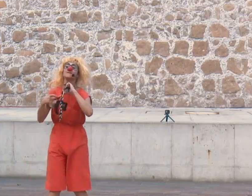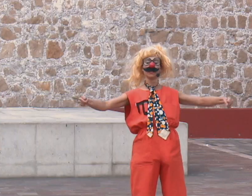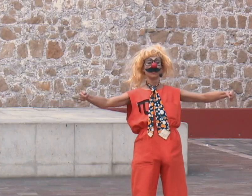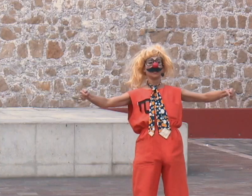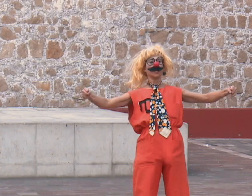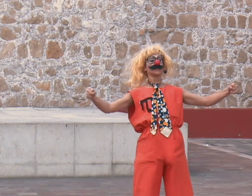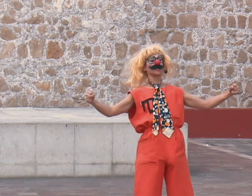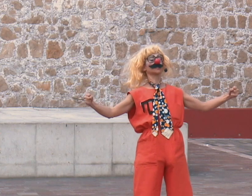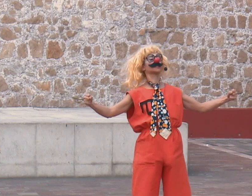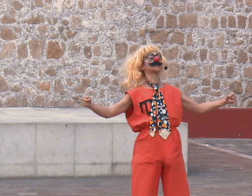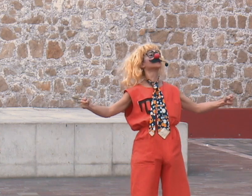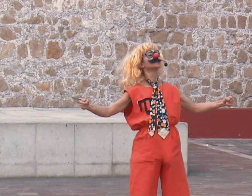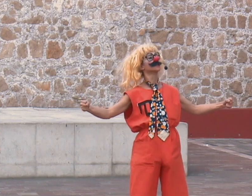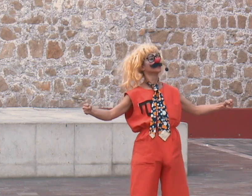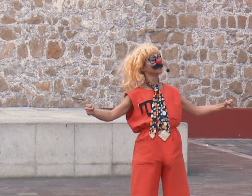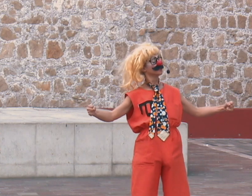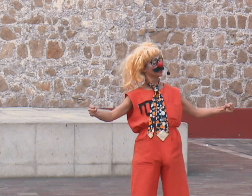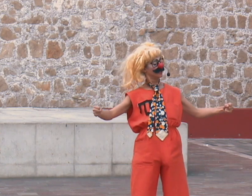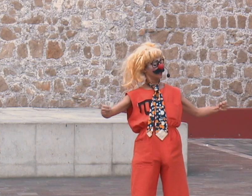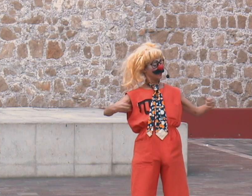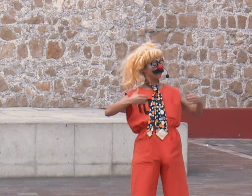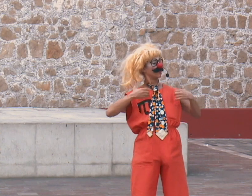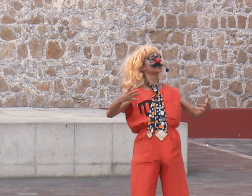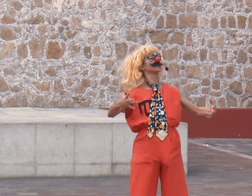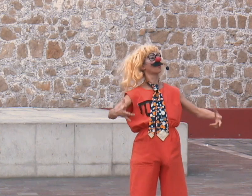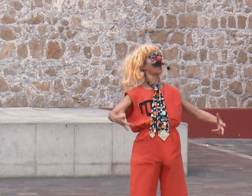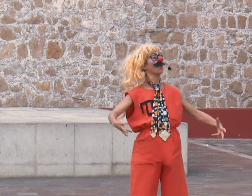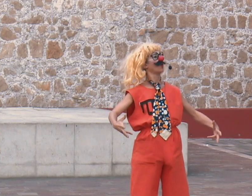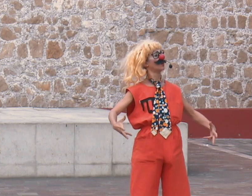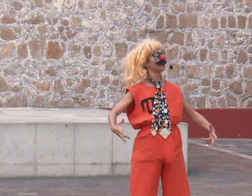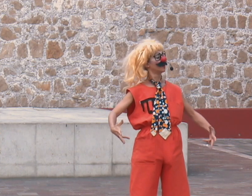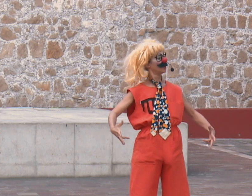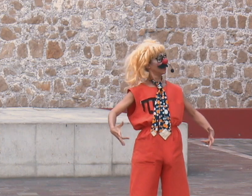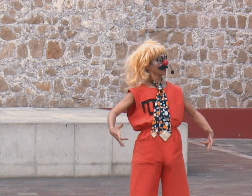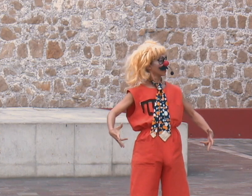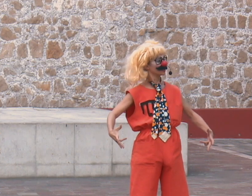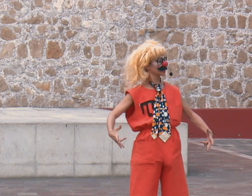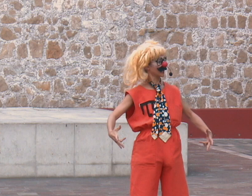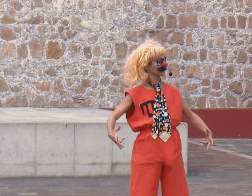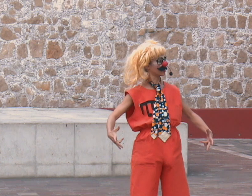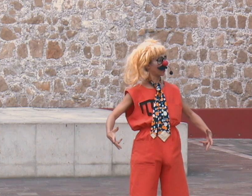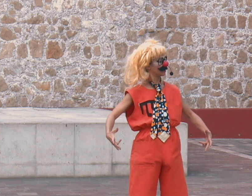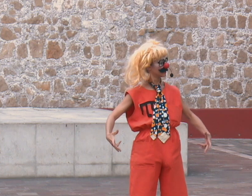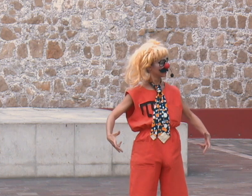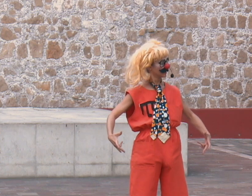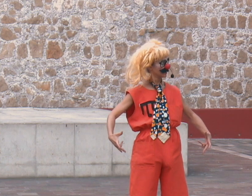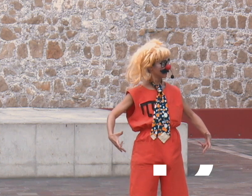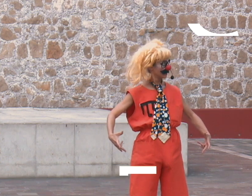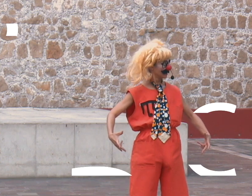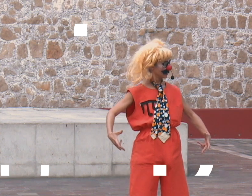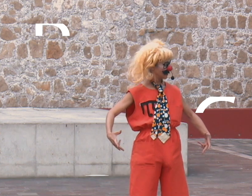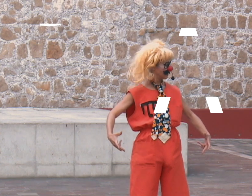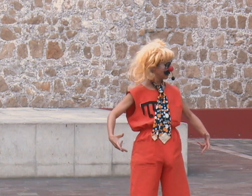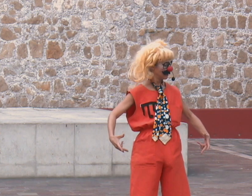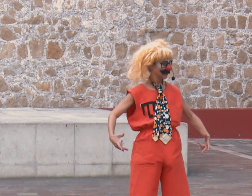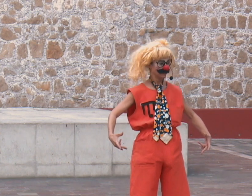Será casting músico consagrado.